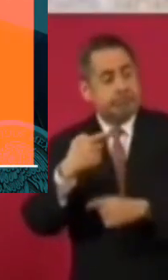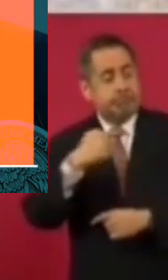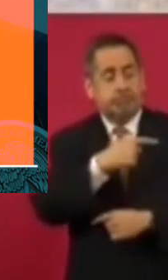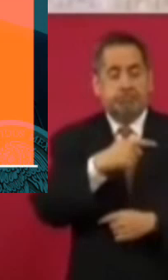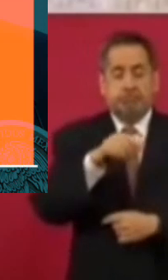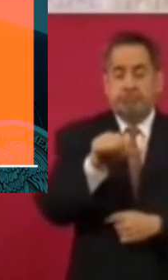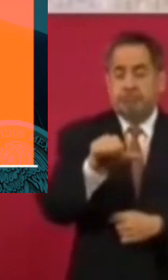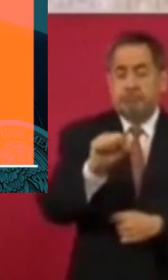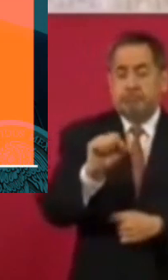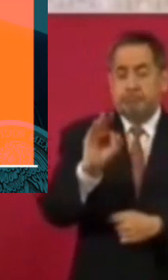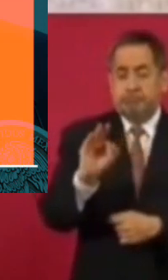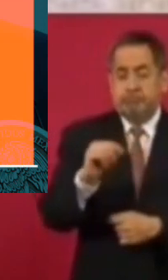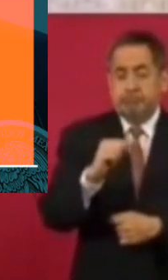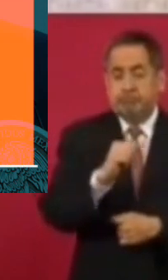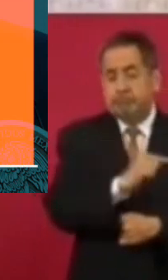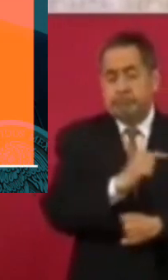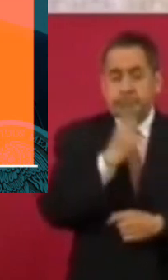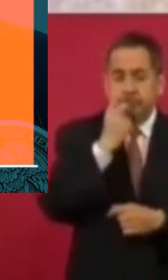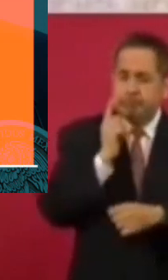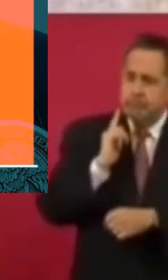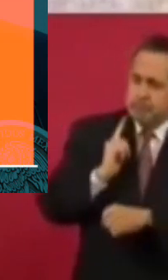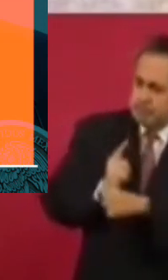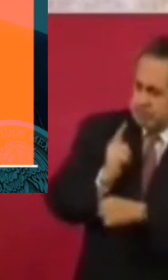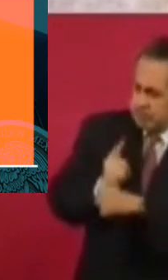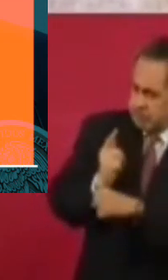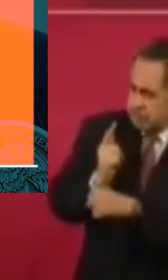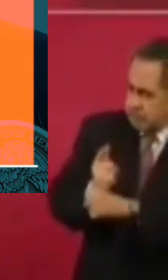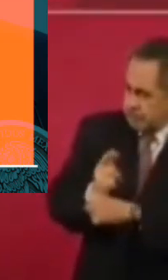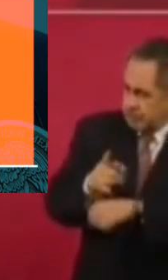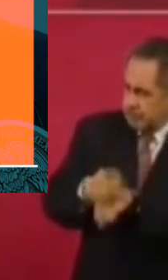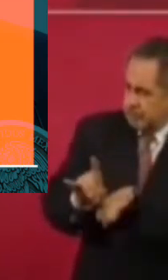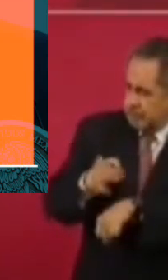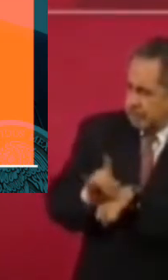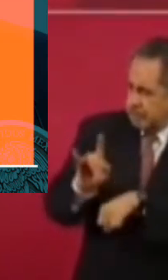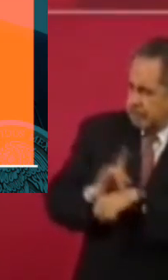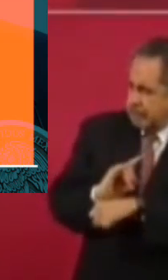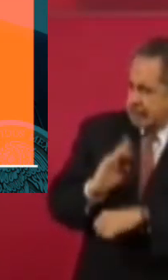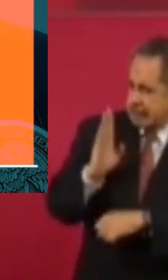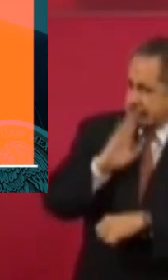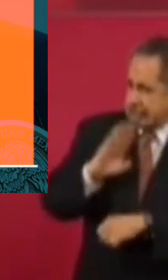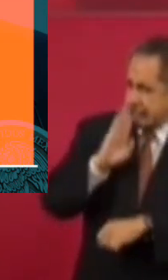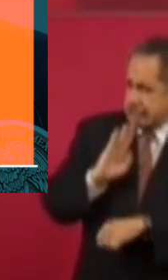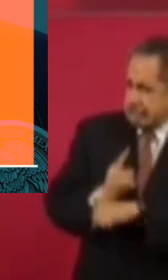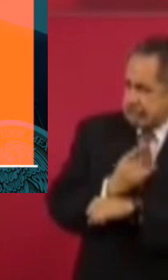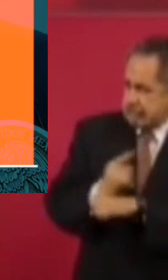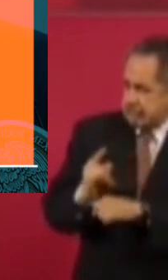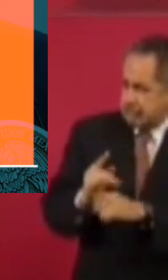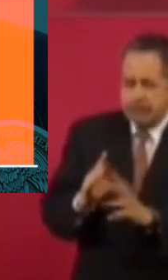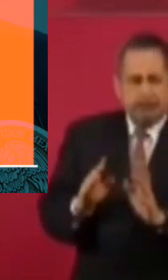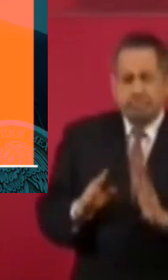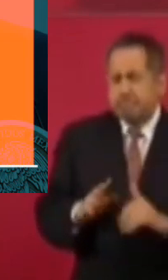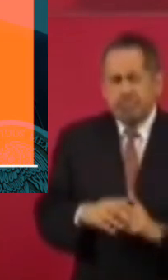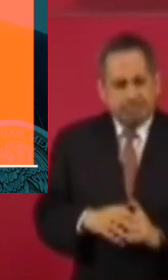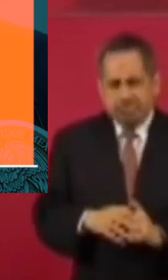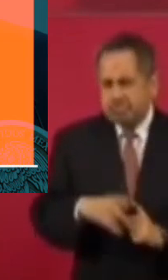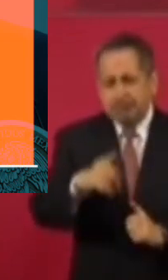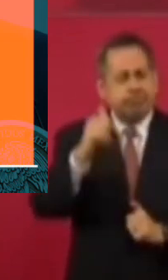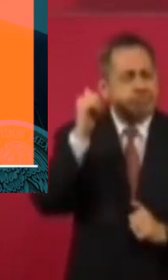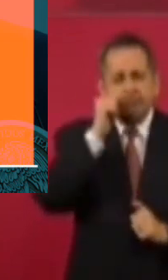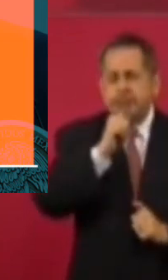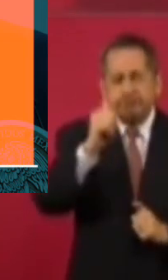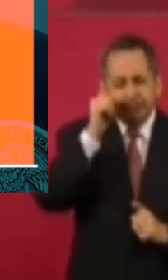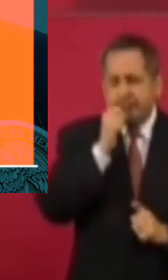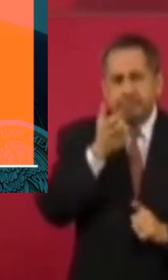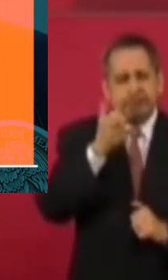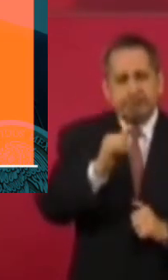pesos de la cuenta pública de 2019, al igual que otras irregularidades que la Auditoría Superior de la Federación detectó